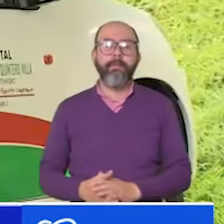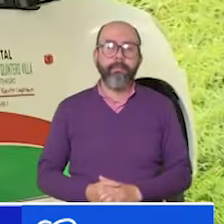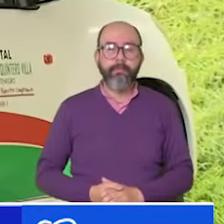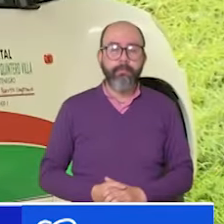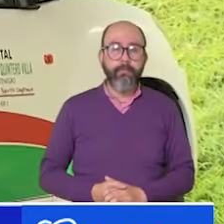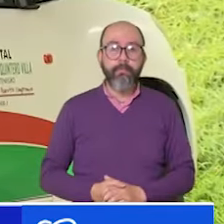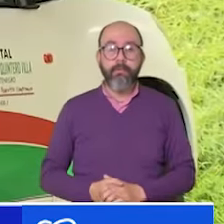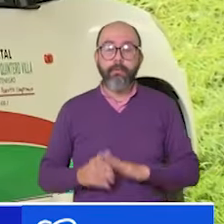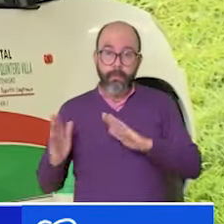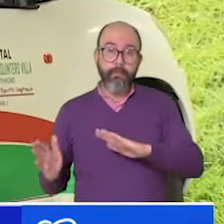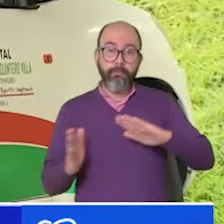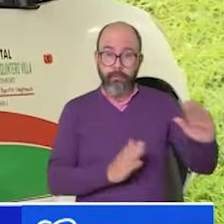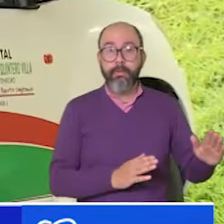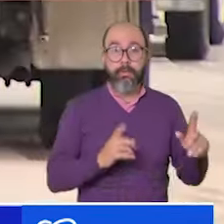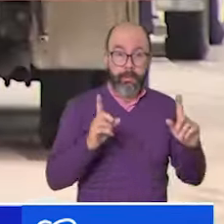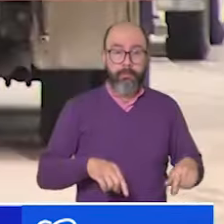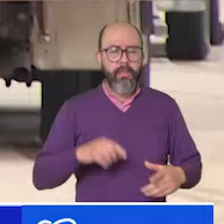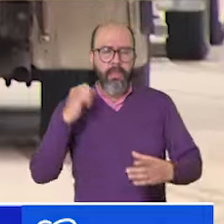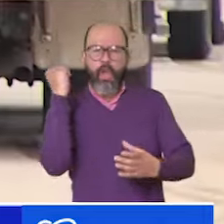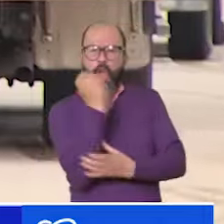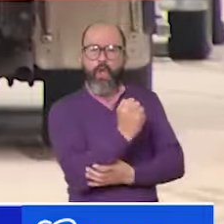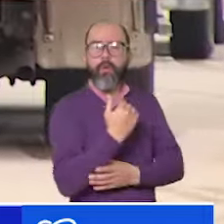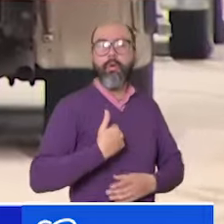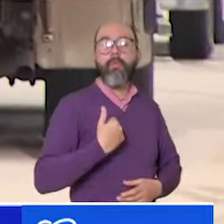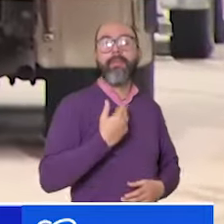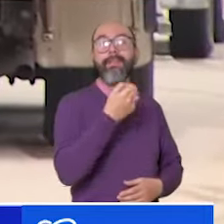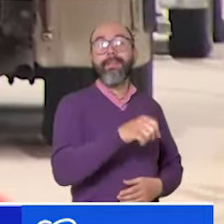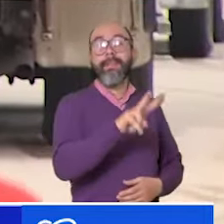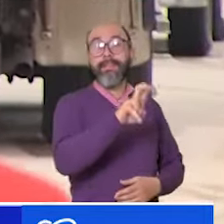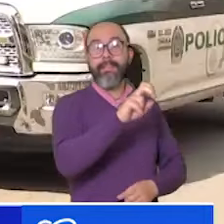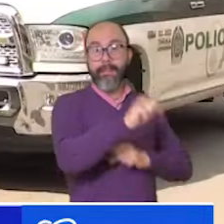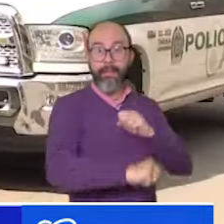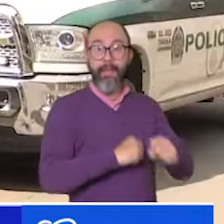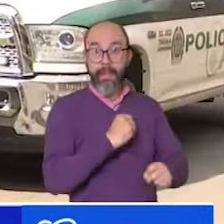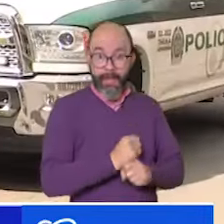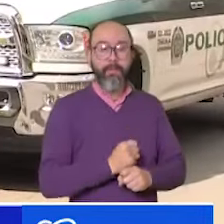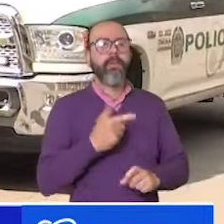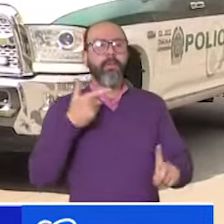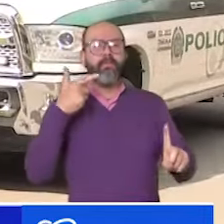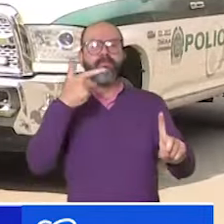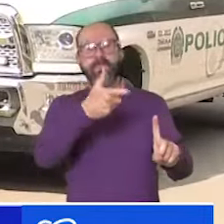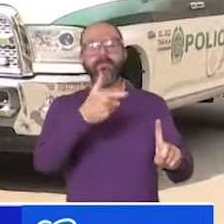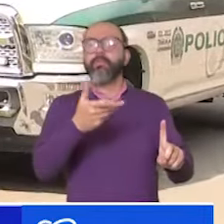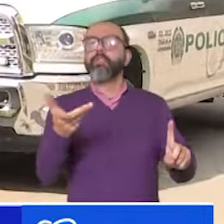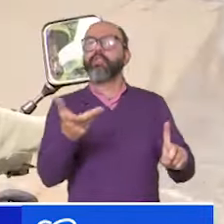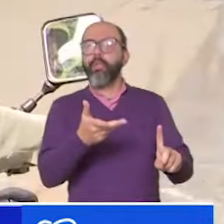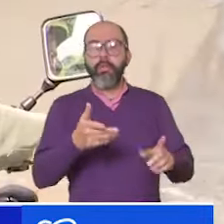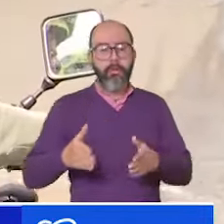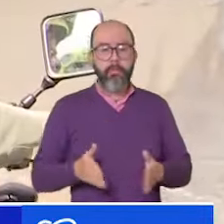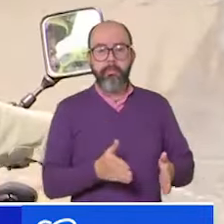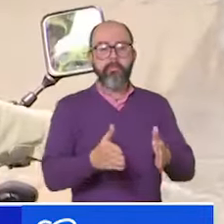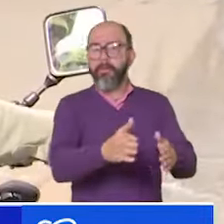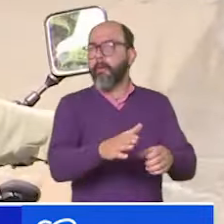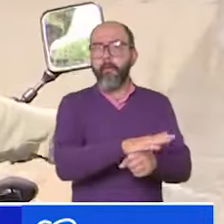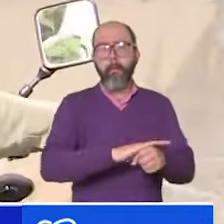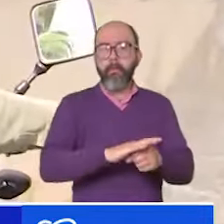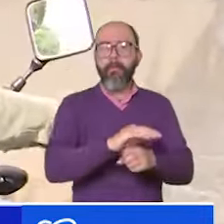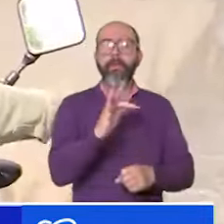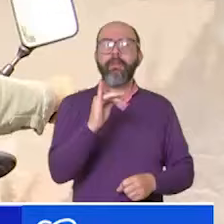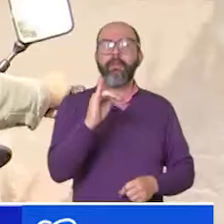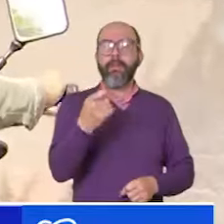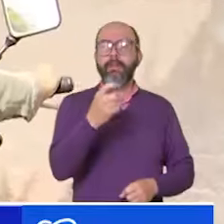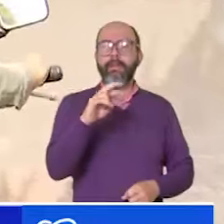otra parte, también se presentó el homicidio de un joven de 17 años de edad con arma de fuego en la vía pública del barrio Tigreros de Armenia,